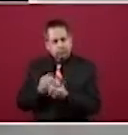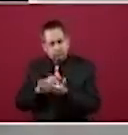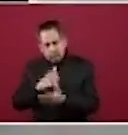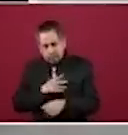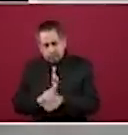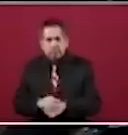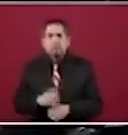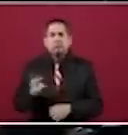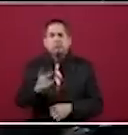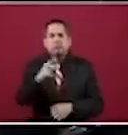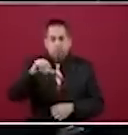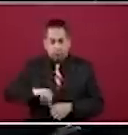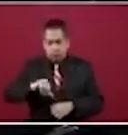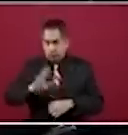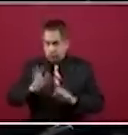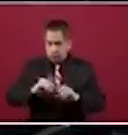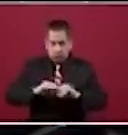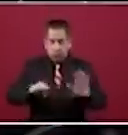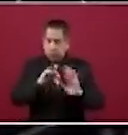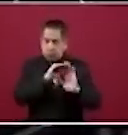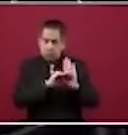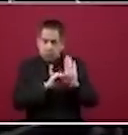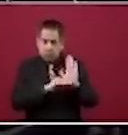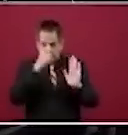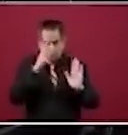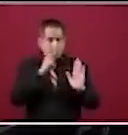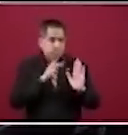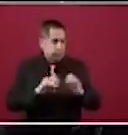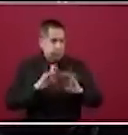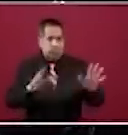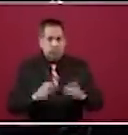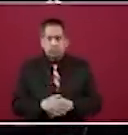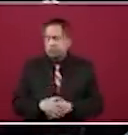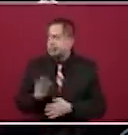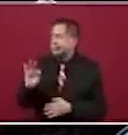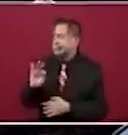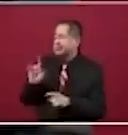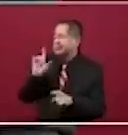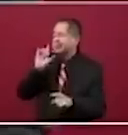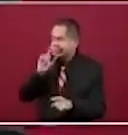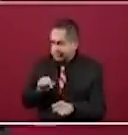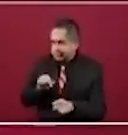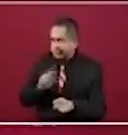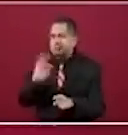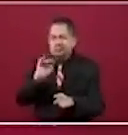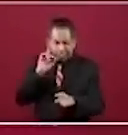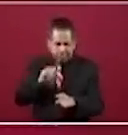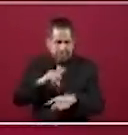hoy ya va a presentar el plan de medidas extraordinarias para Pemex. Es posible que mañana lo hagamos.